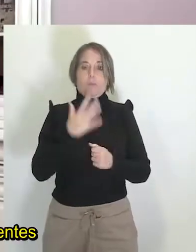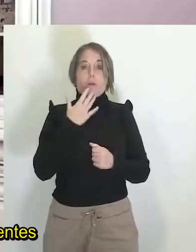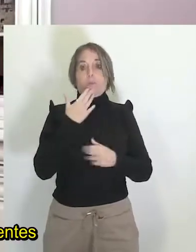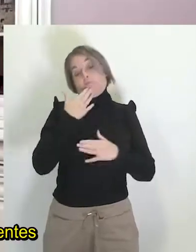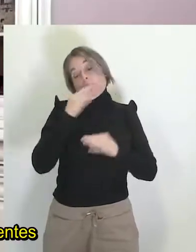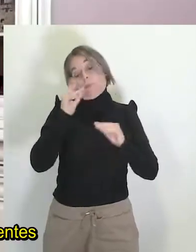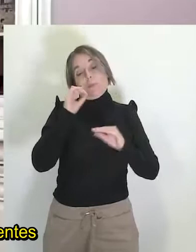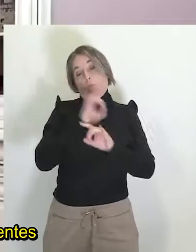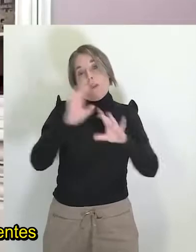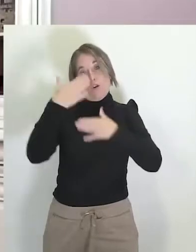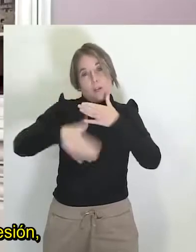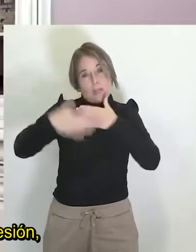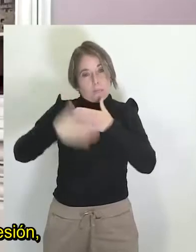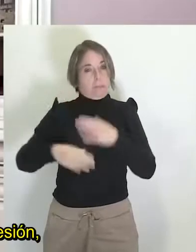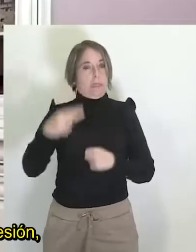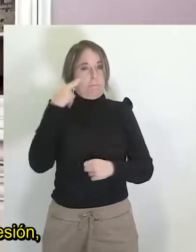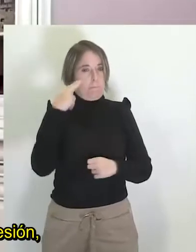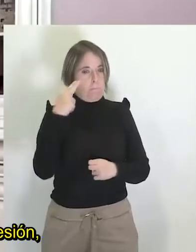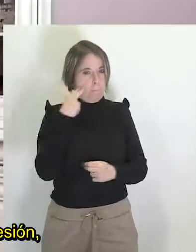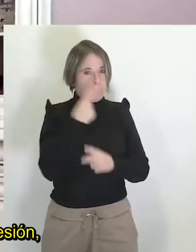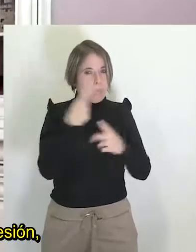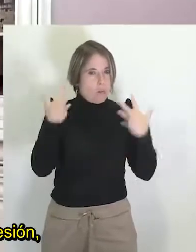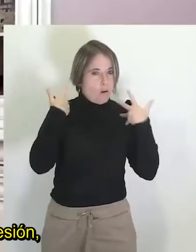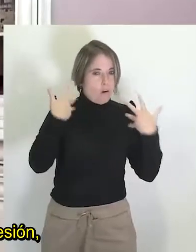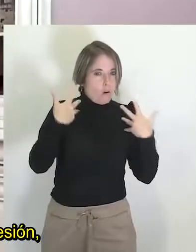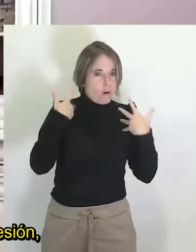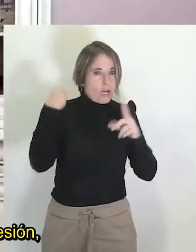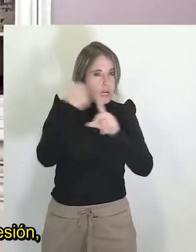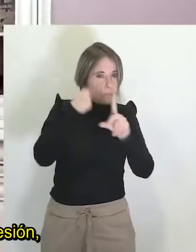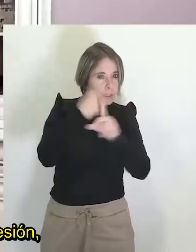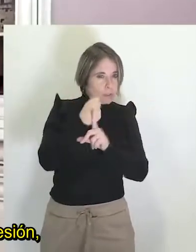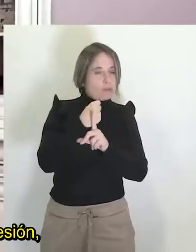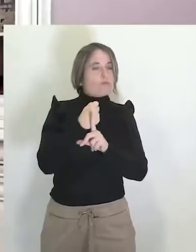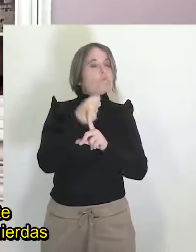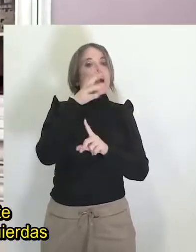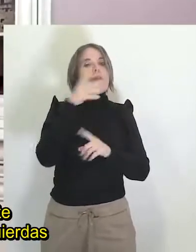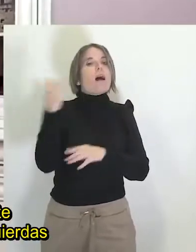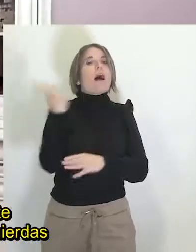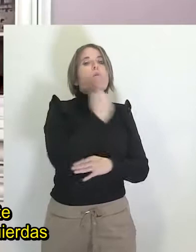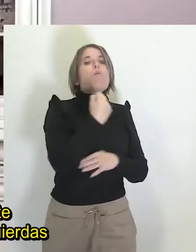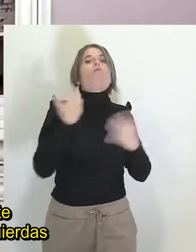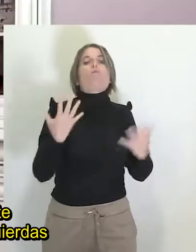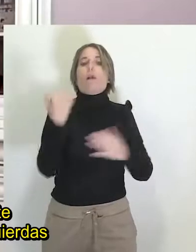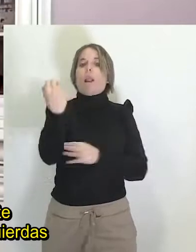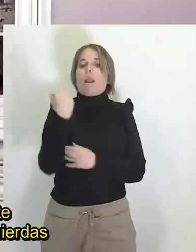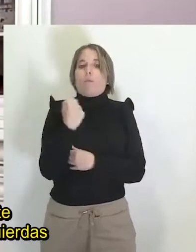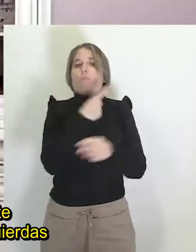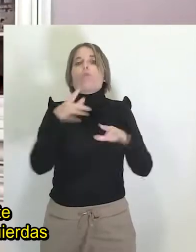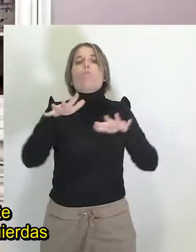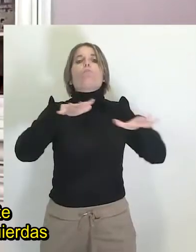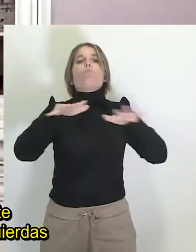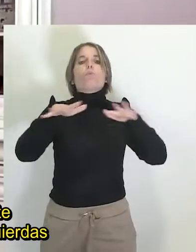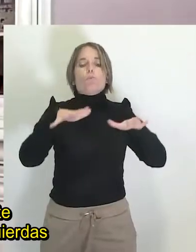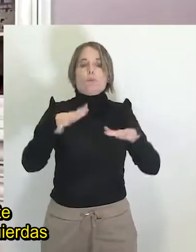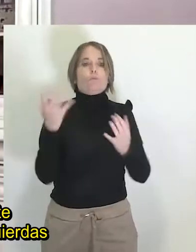parte, dentro de las limitaciones evidentes y del miedo evidente que ha ejercido la represión y que ejerce, el apoyo que tenéis por parte del resto